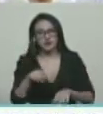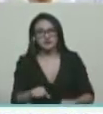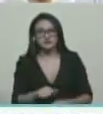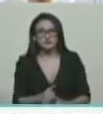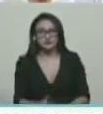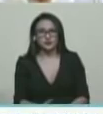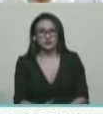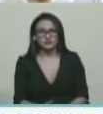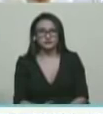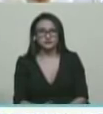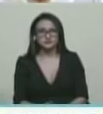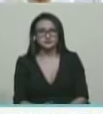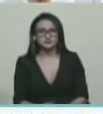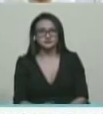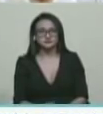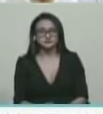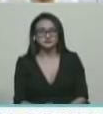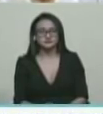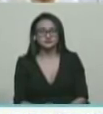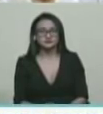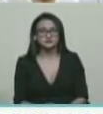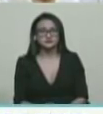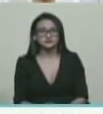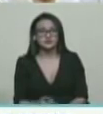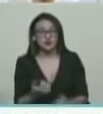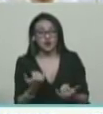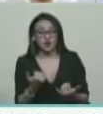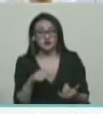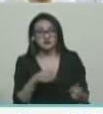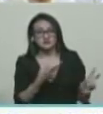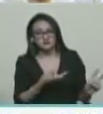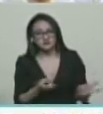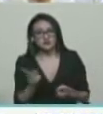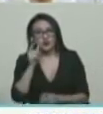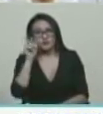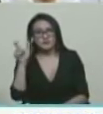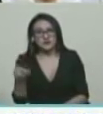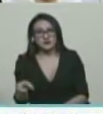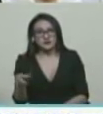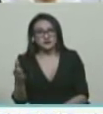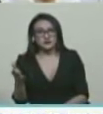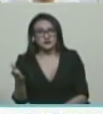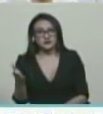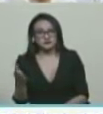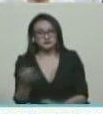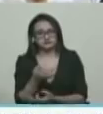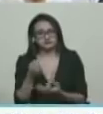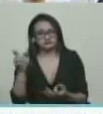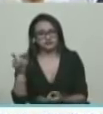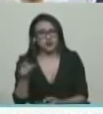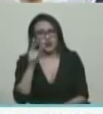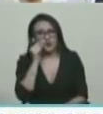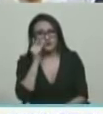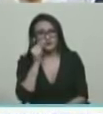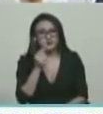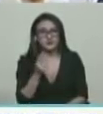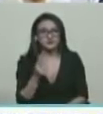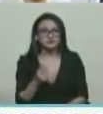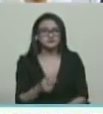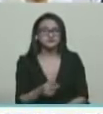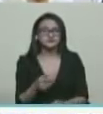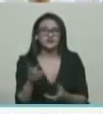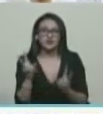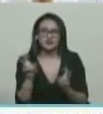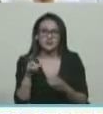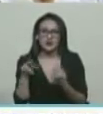parte de recibir al señor Kim Jong-nan, ¿verdad?, una figura extraordinaria de los movimientos